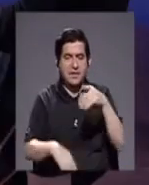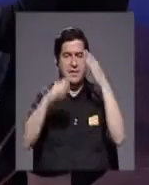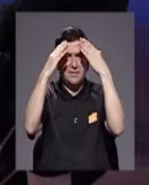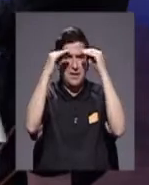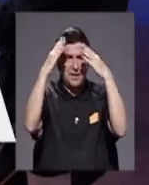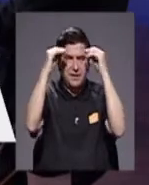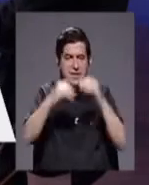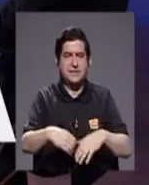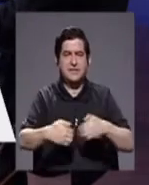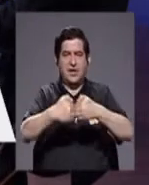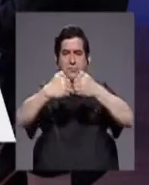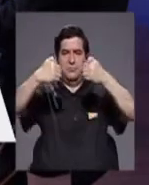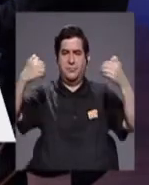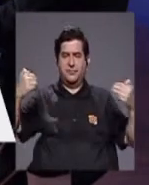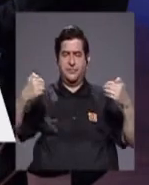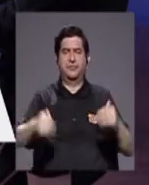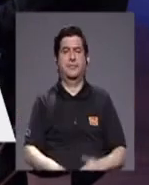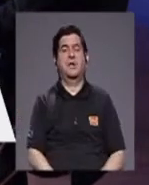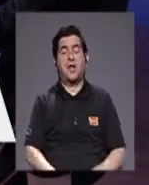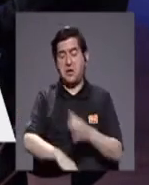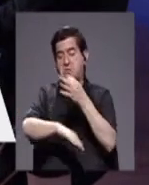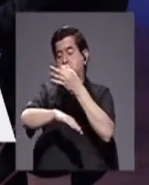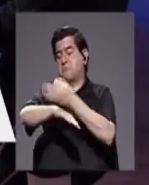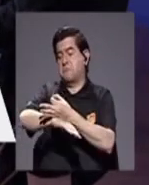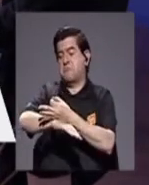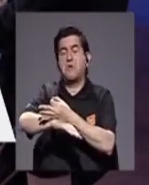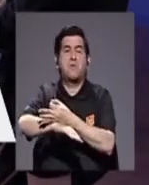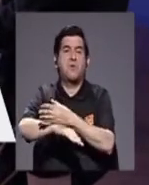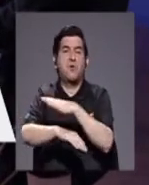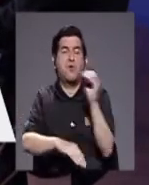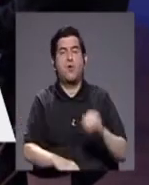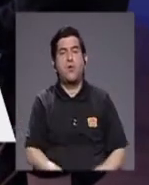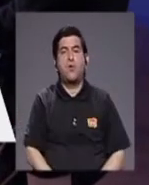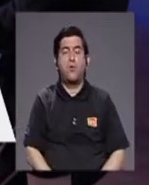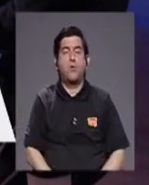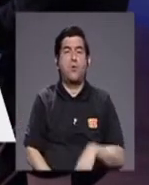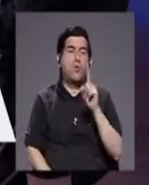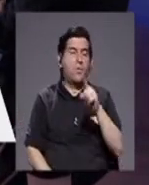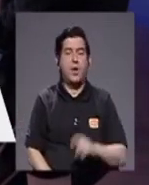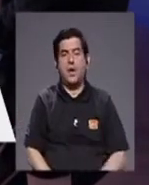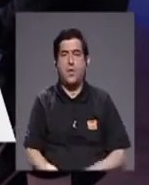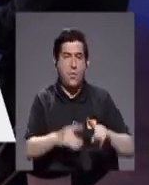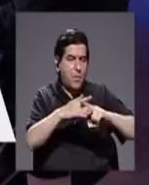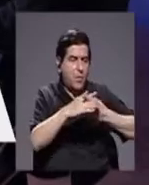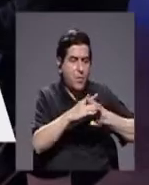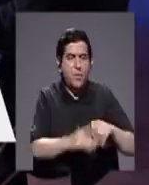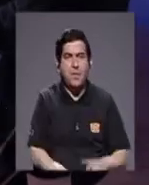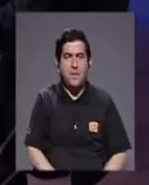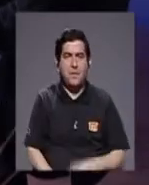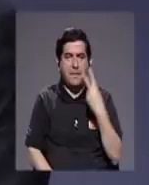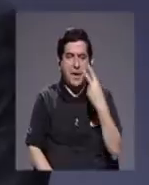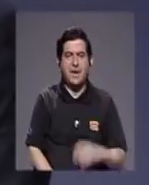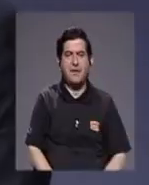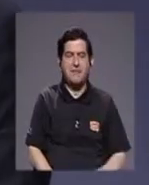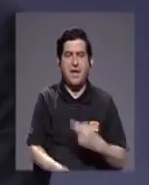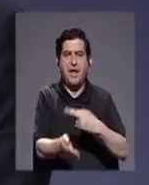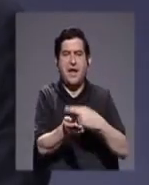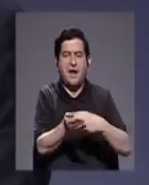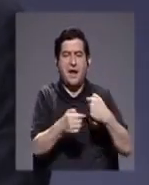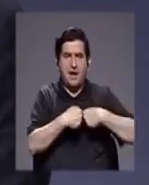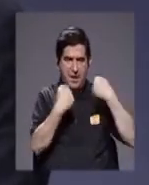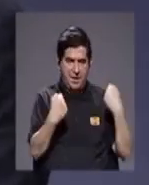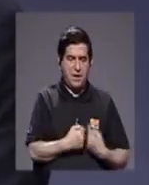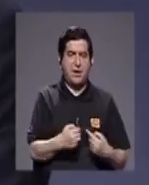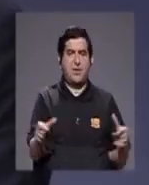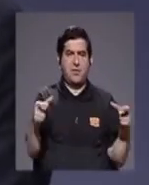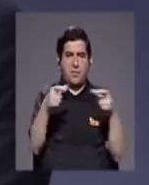disgregada en el reloj, en el dispositivo que podamos tener para monitorear la frecuencia y que está